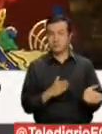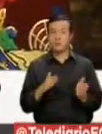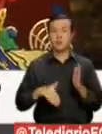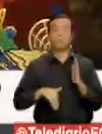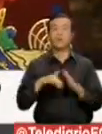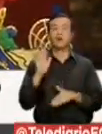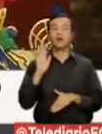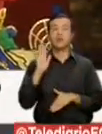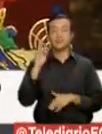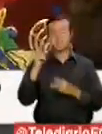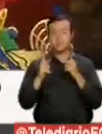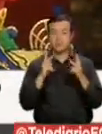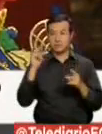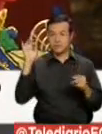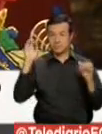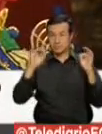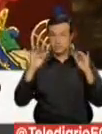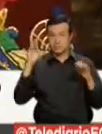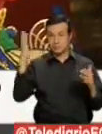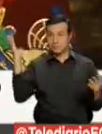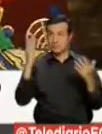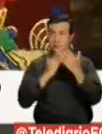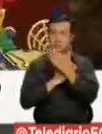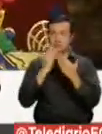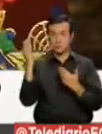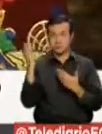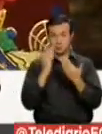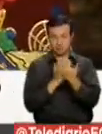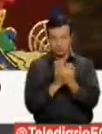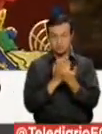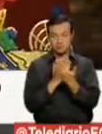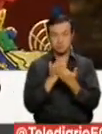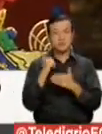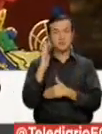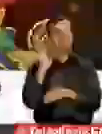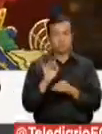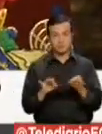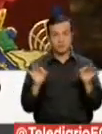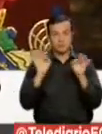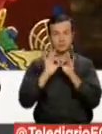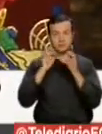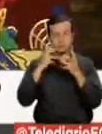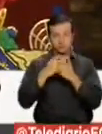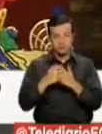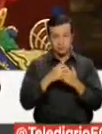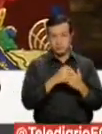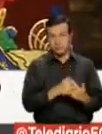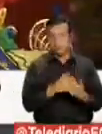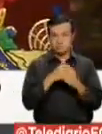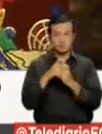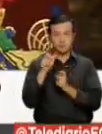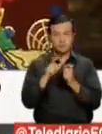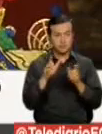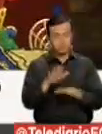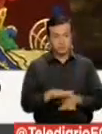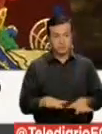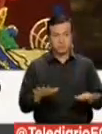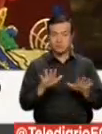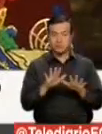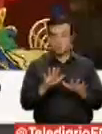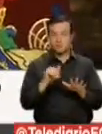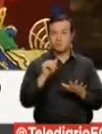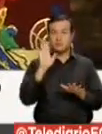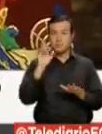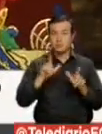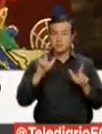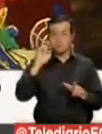un mayor número de visitas en ambas direcciones y que se incremente la cercanía entre la gente y que, por ejemplo, lleguen